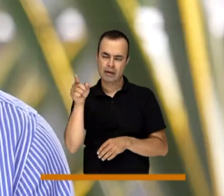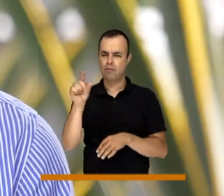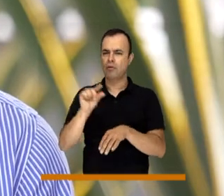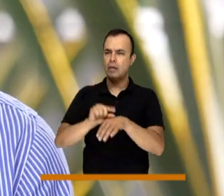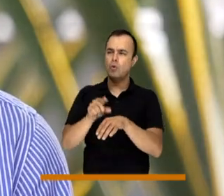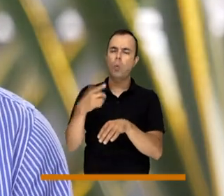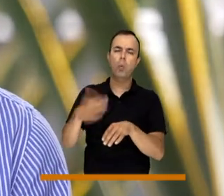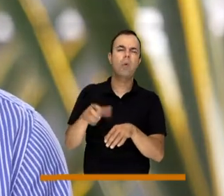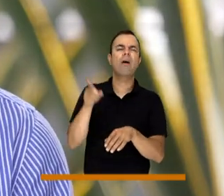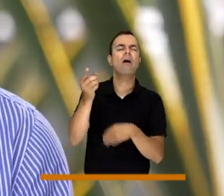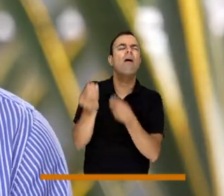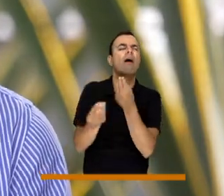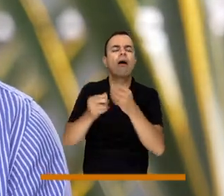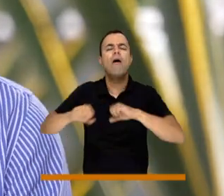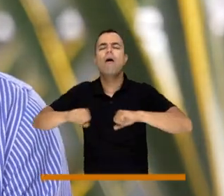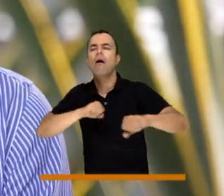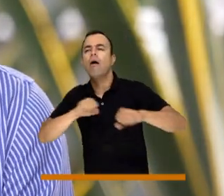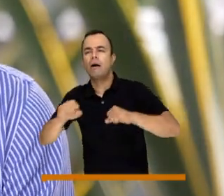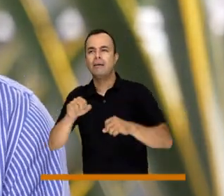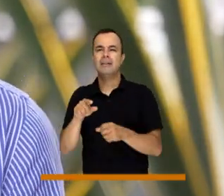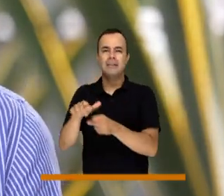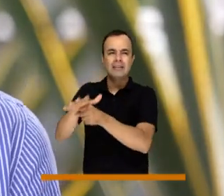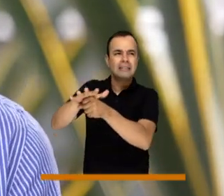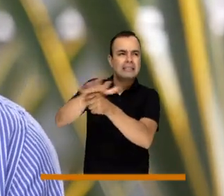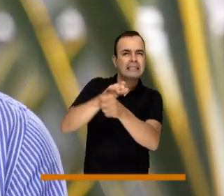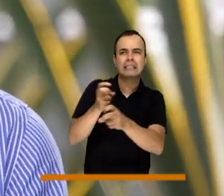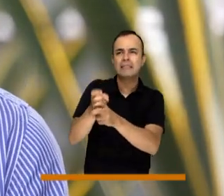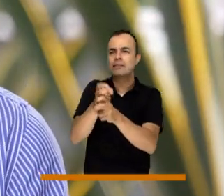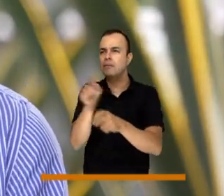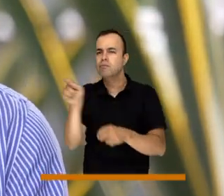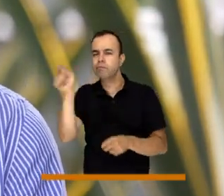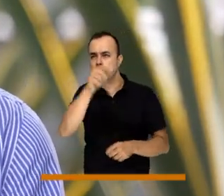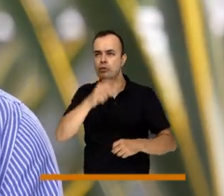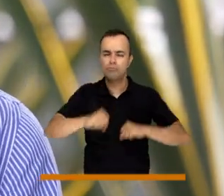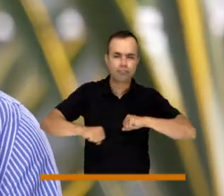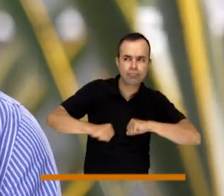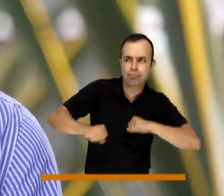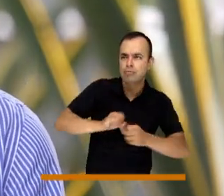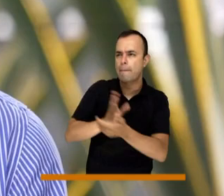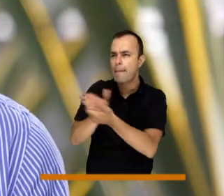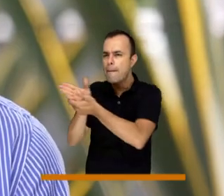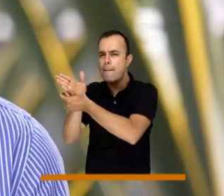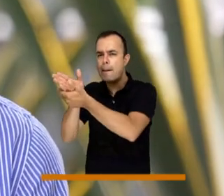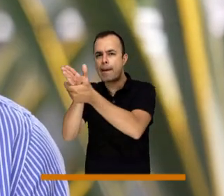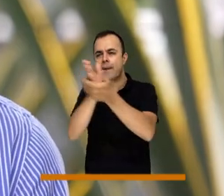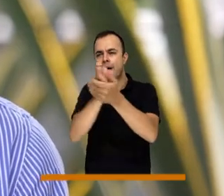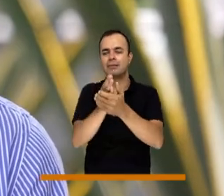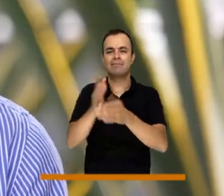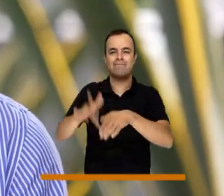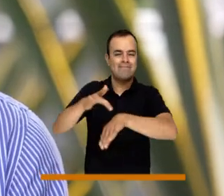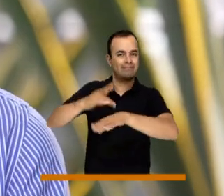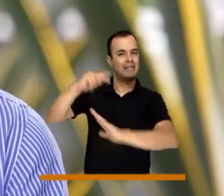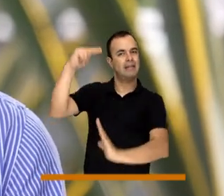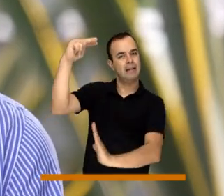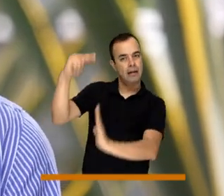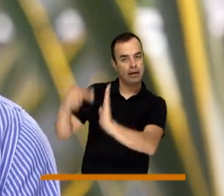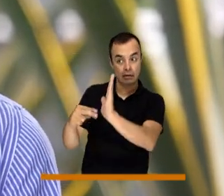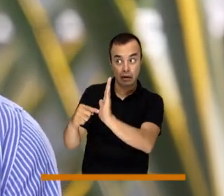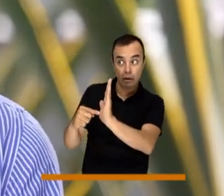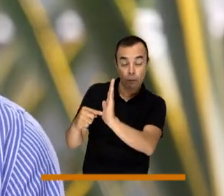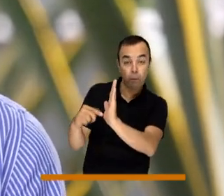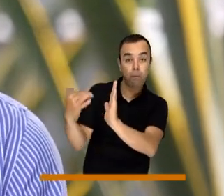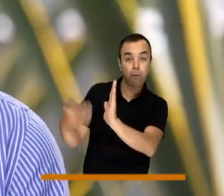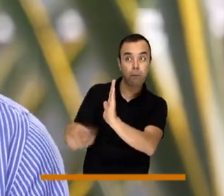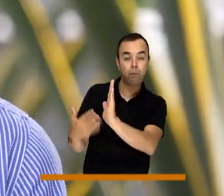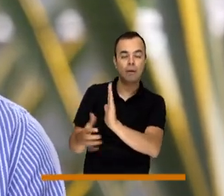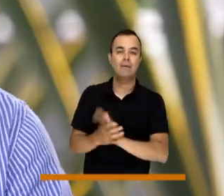fundación hermosa que va a las zonas más vulnerables. Ya nos contará pues bien su idea, pero para prestar un servicio que